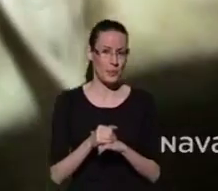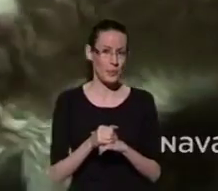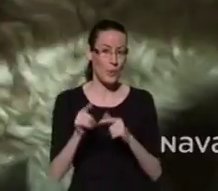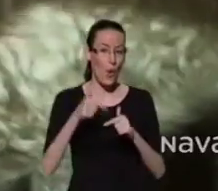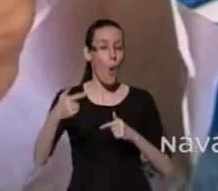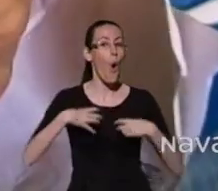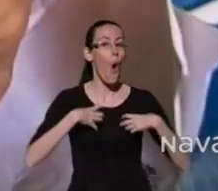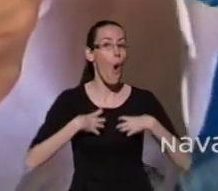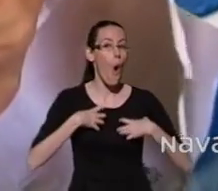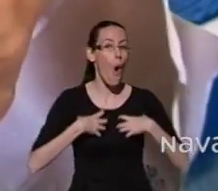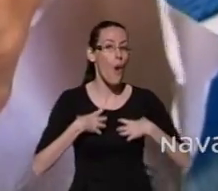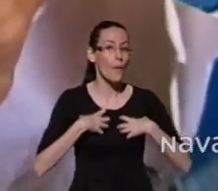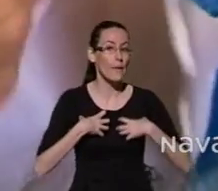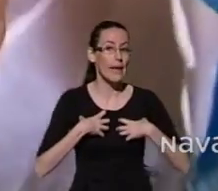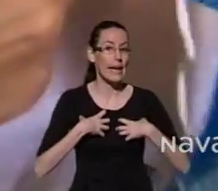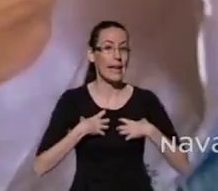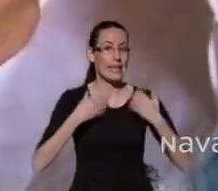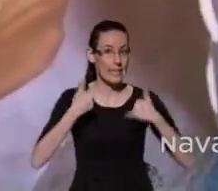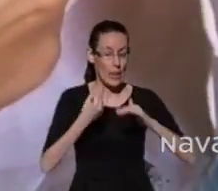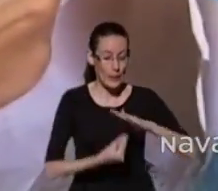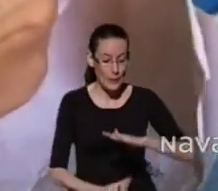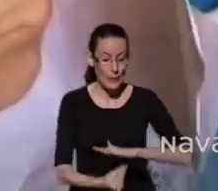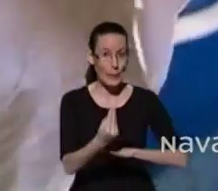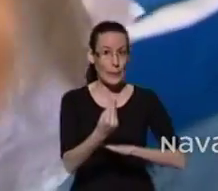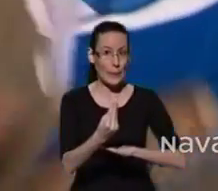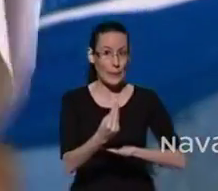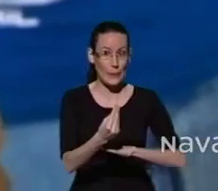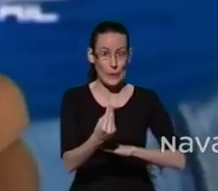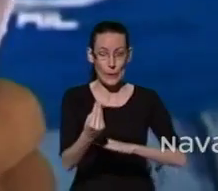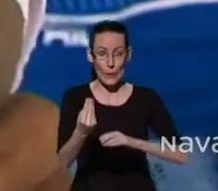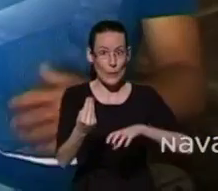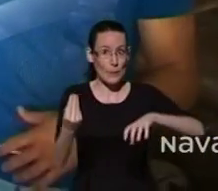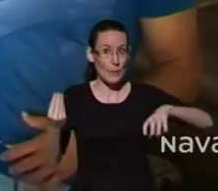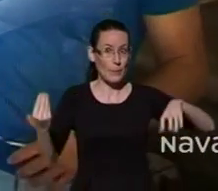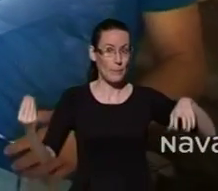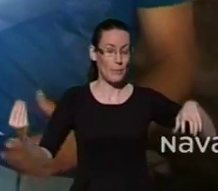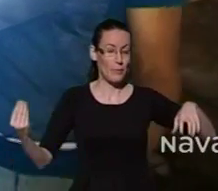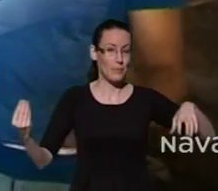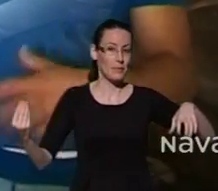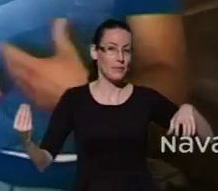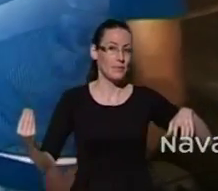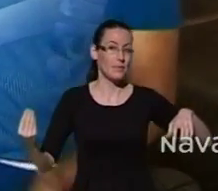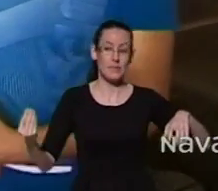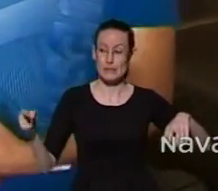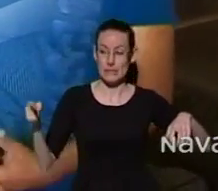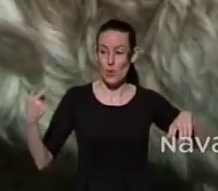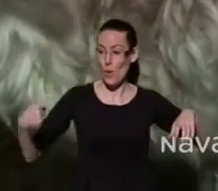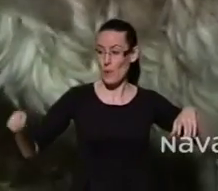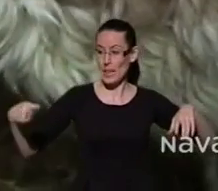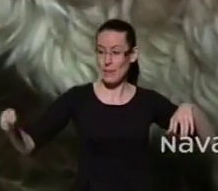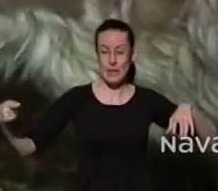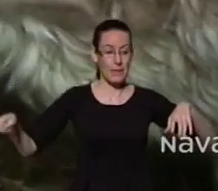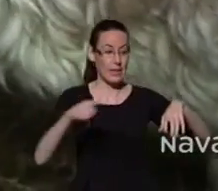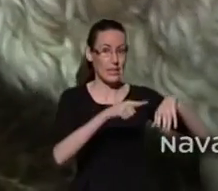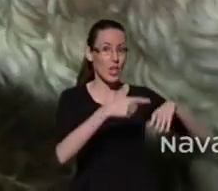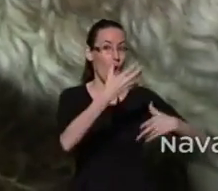ovejas, una es de que tiene el cordero, luego se les aparta el cordero. Y otros se venden los corderos y esas ovejas las empezamos a ordeñar, que sería